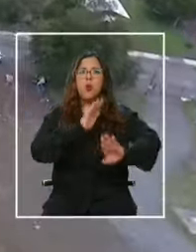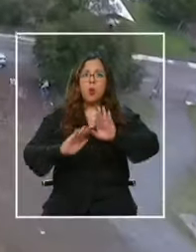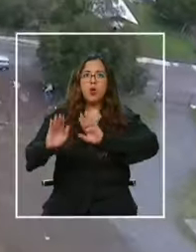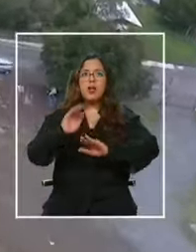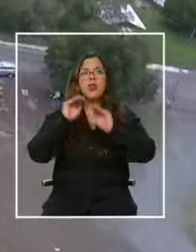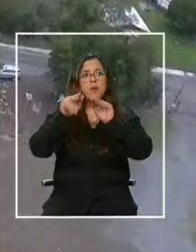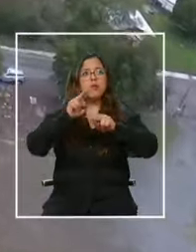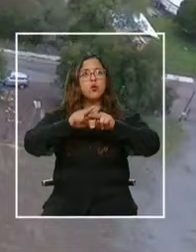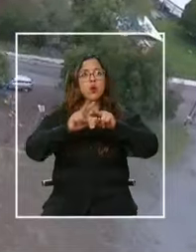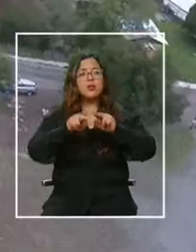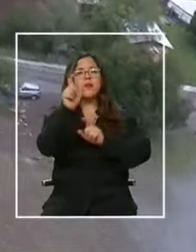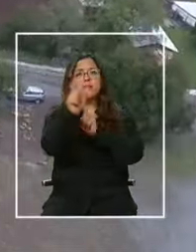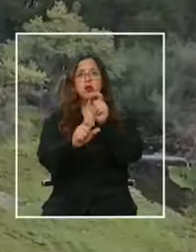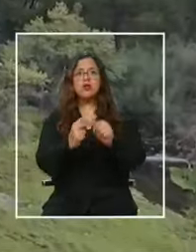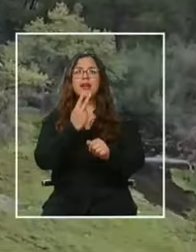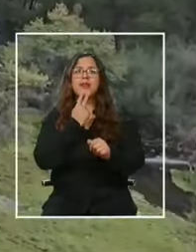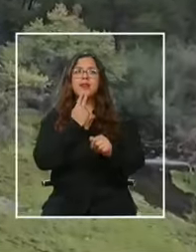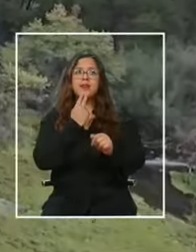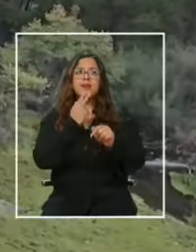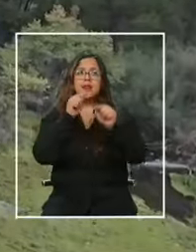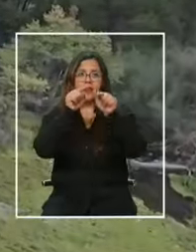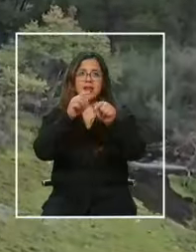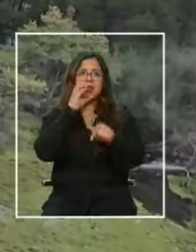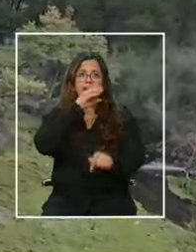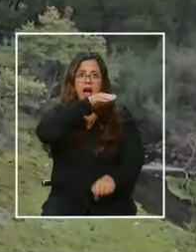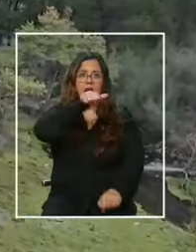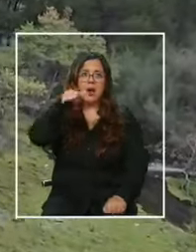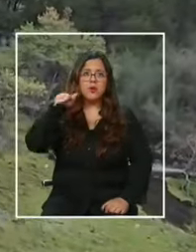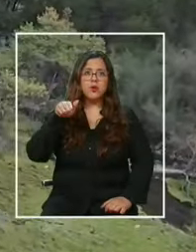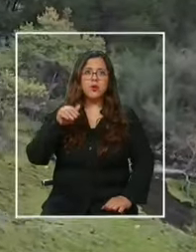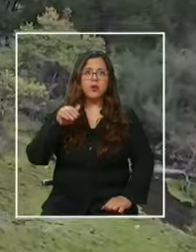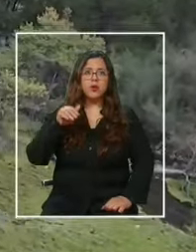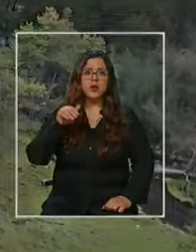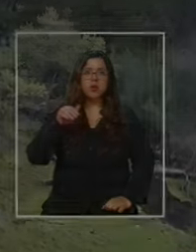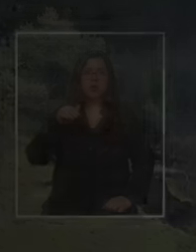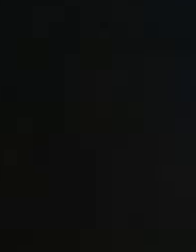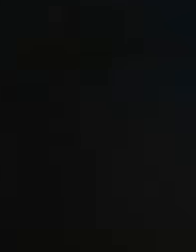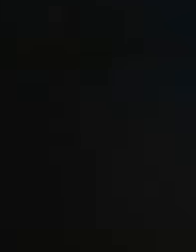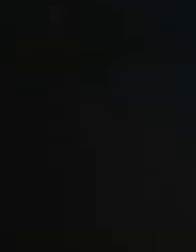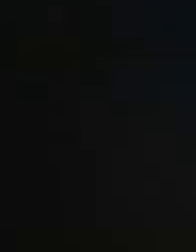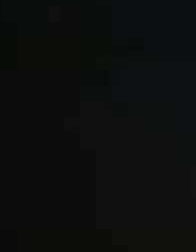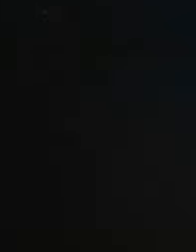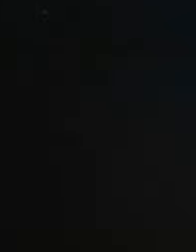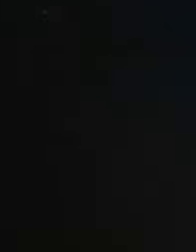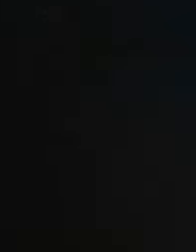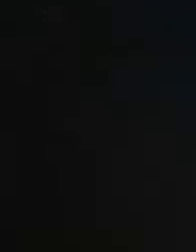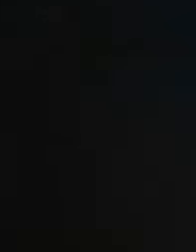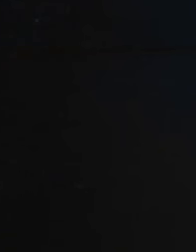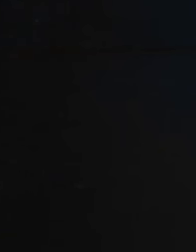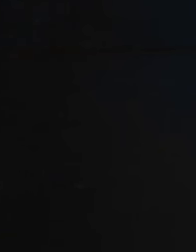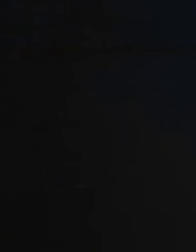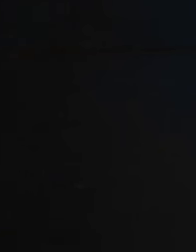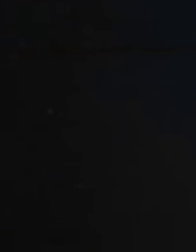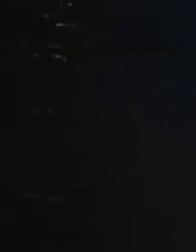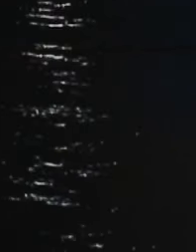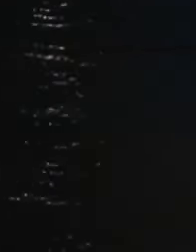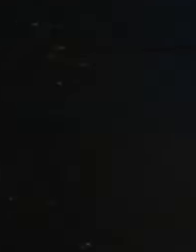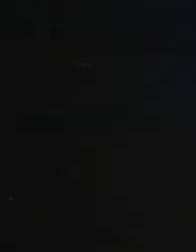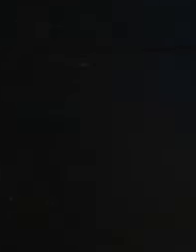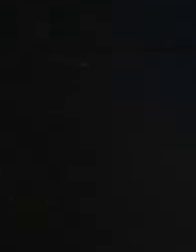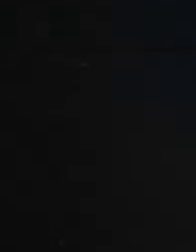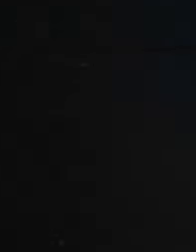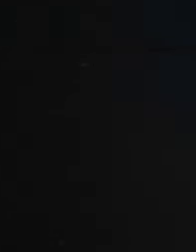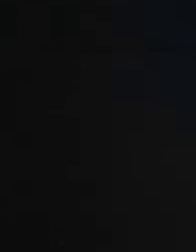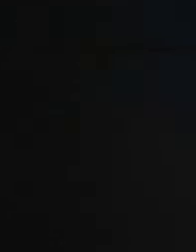lo hacen esos residentes de sectores rurales. Bien, y ojo porque también hay suspensión de clases.